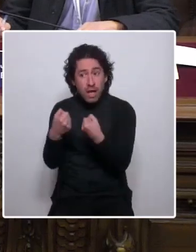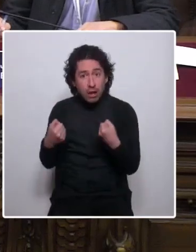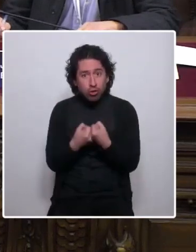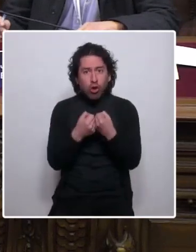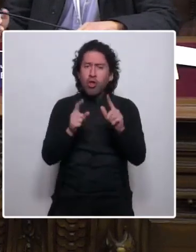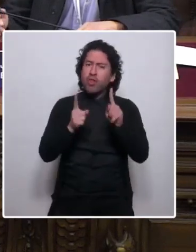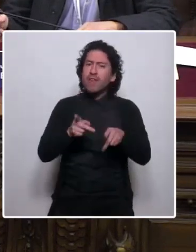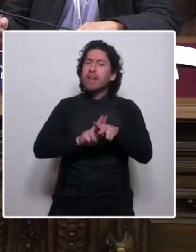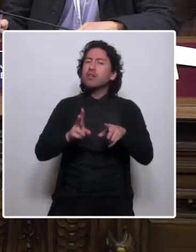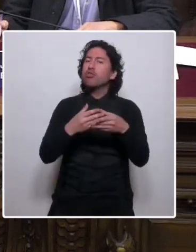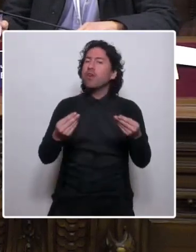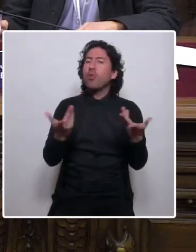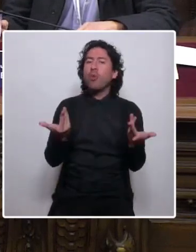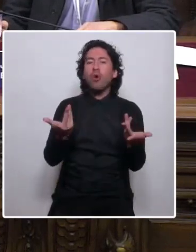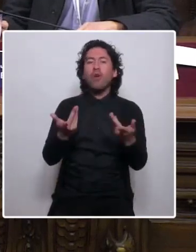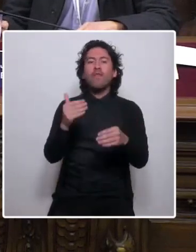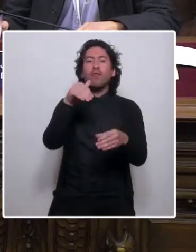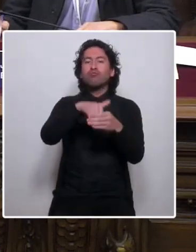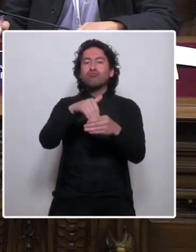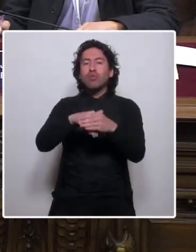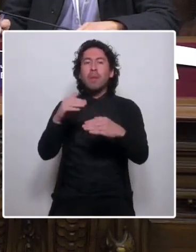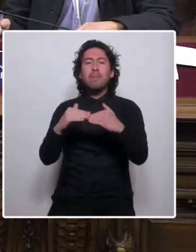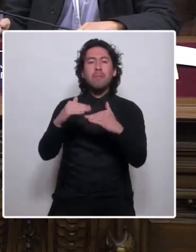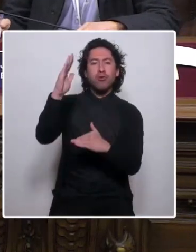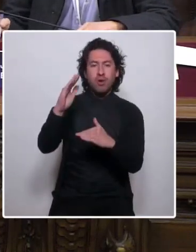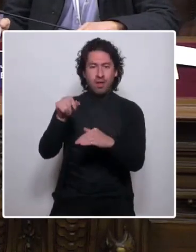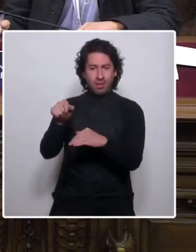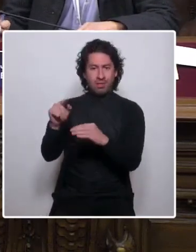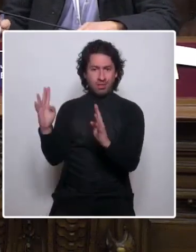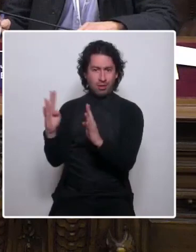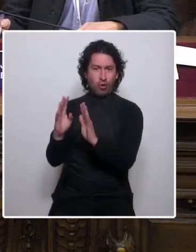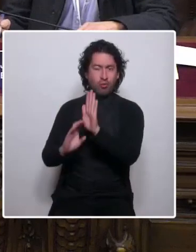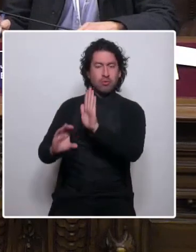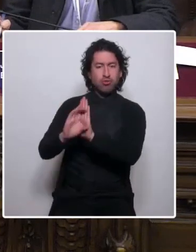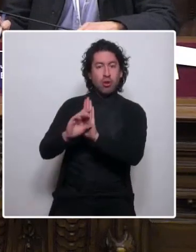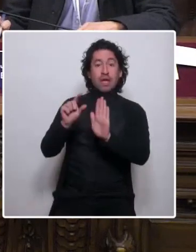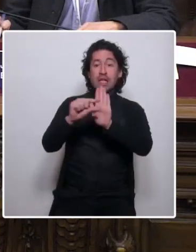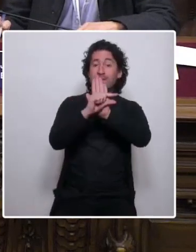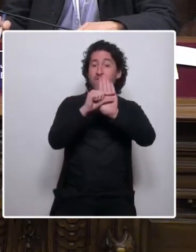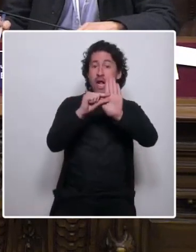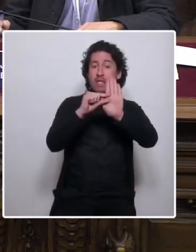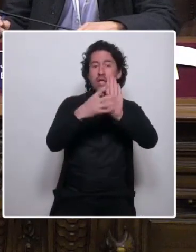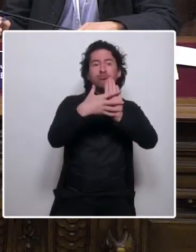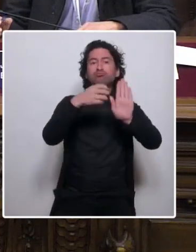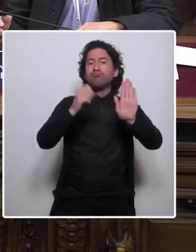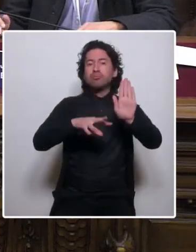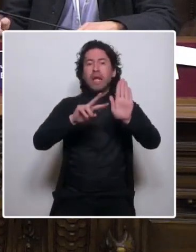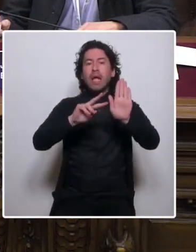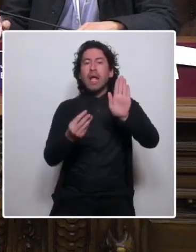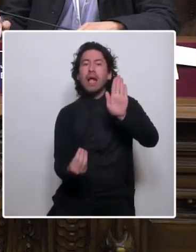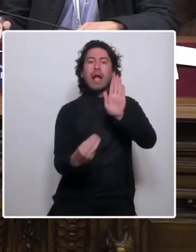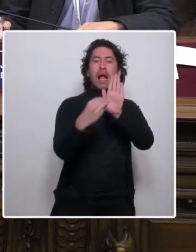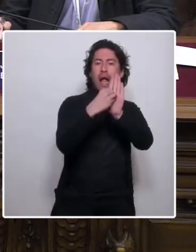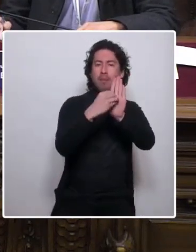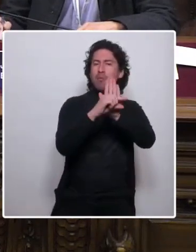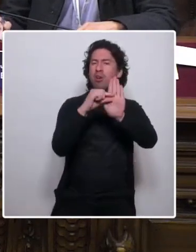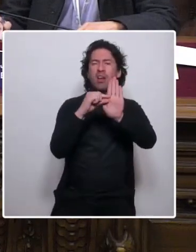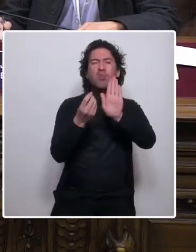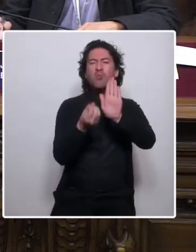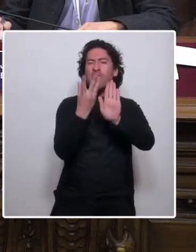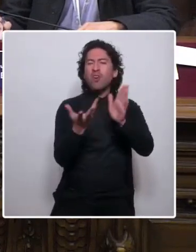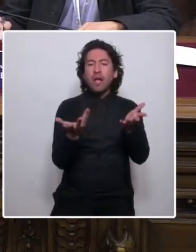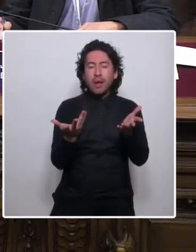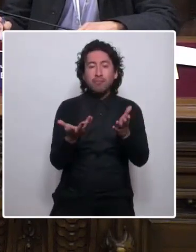resolverse con la votación mayoritaria de la comisión. Esa frase proponen sustituirla por la siguiente: